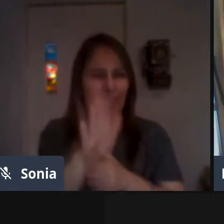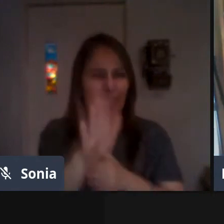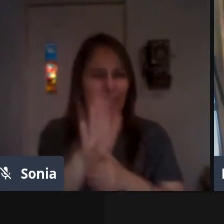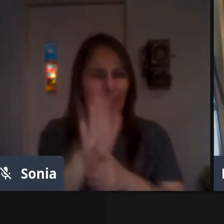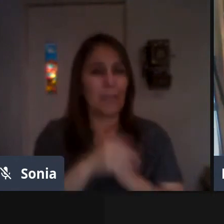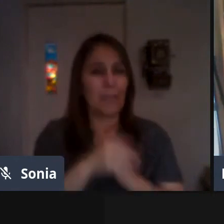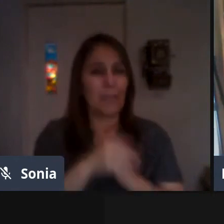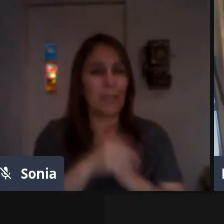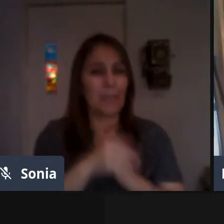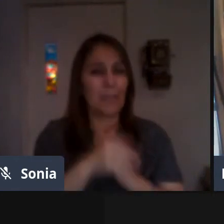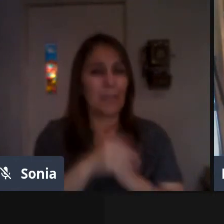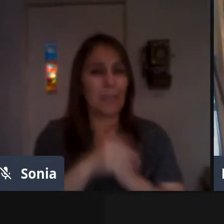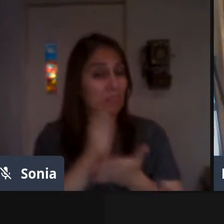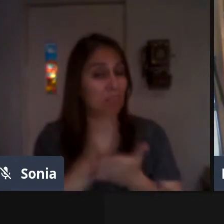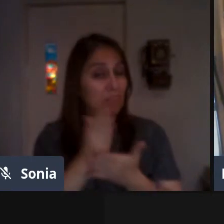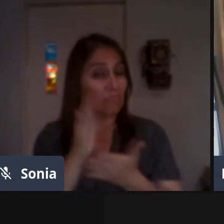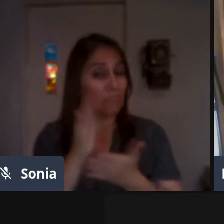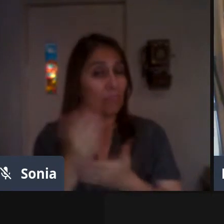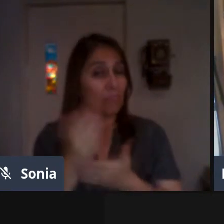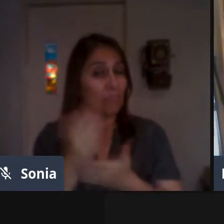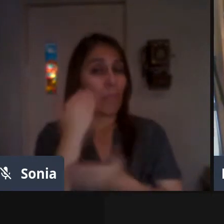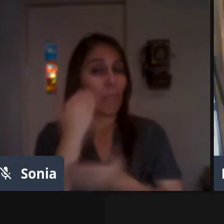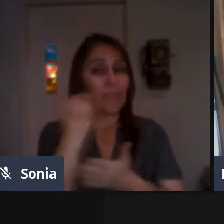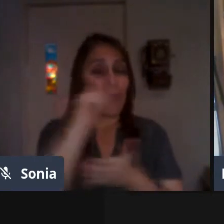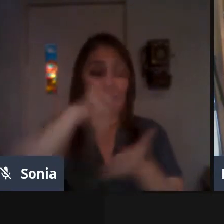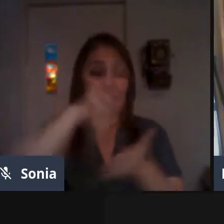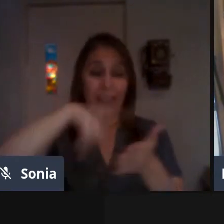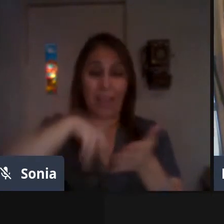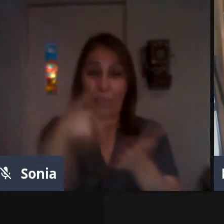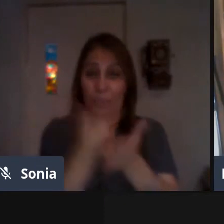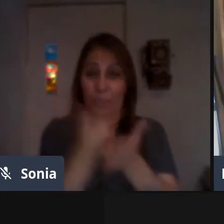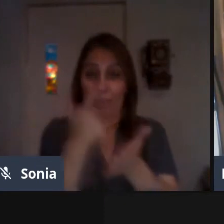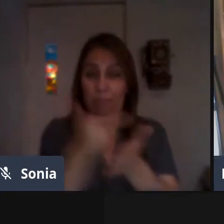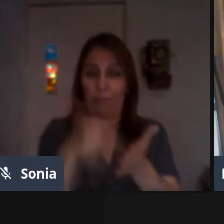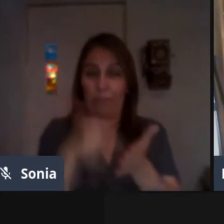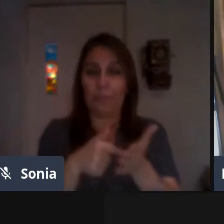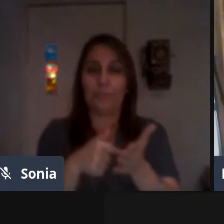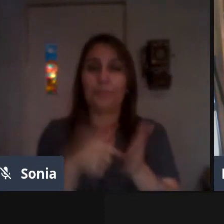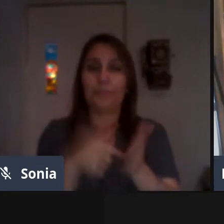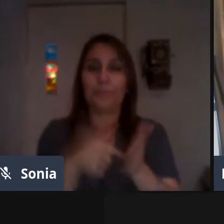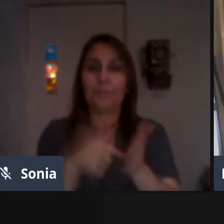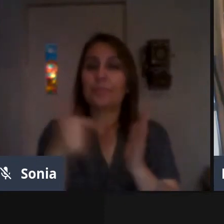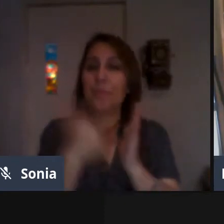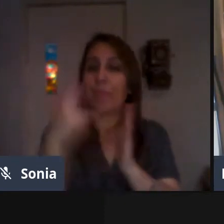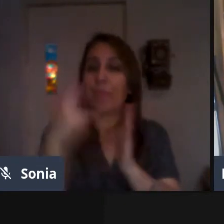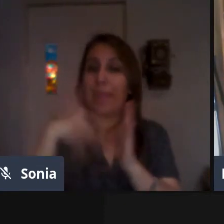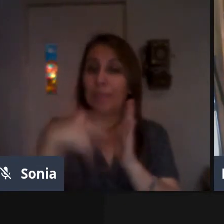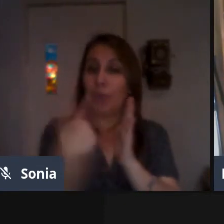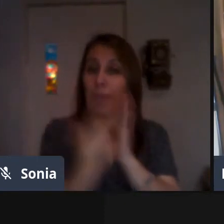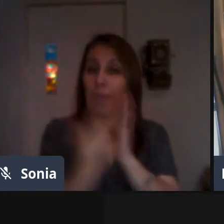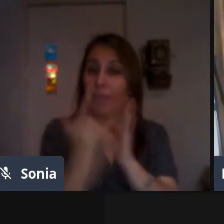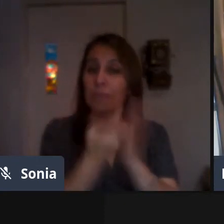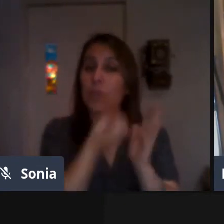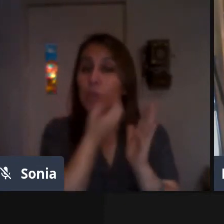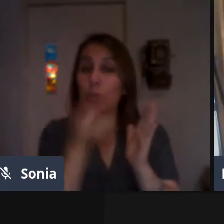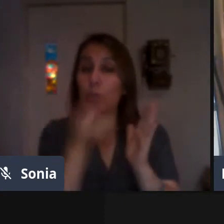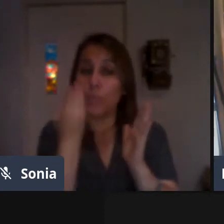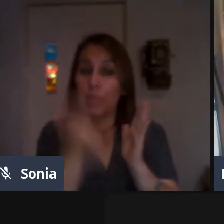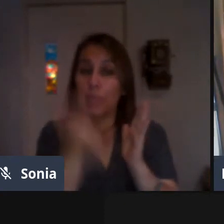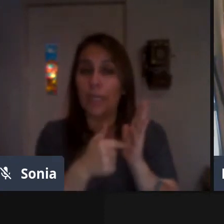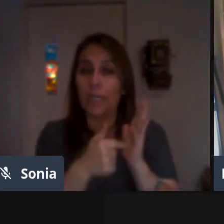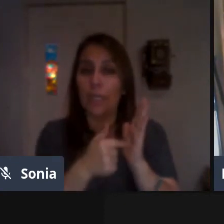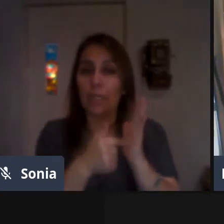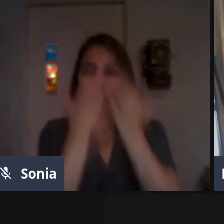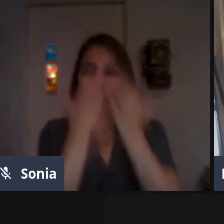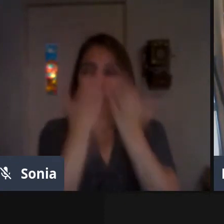que leemos este libro pero esa es la lectura que abre a ti a dos cosas porque permite como experiencia de